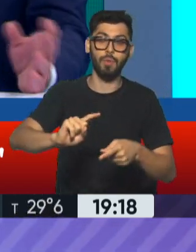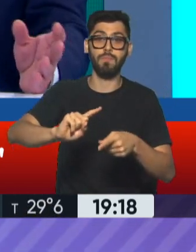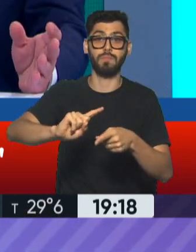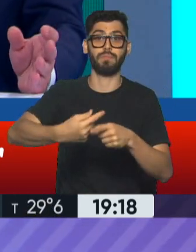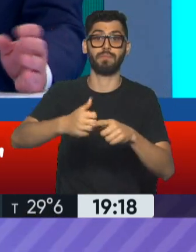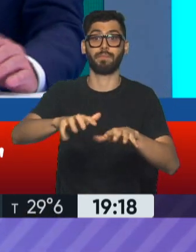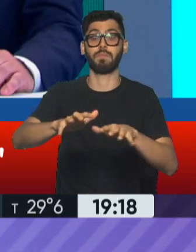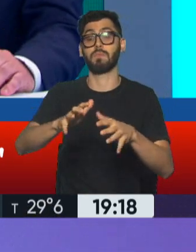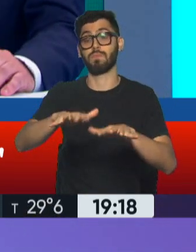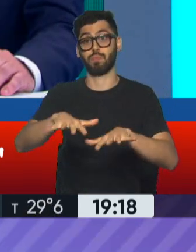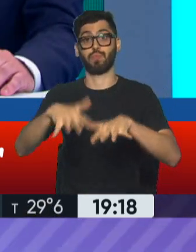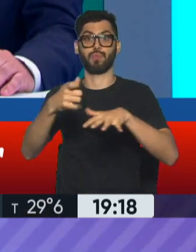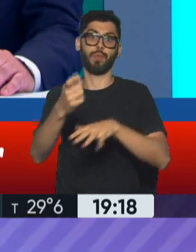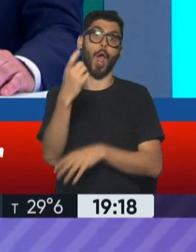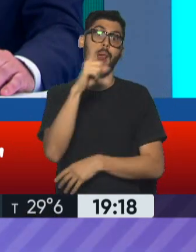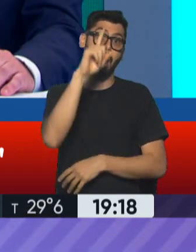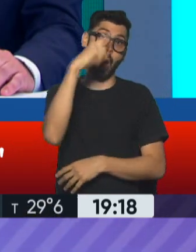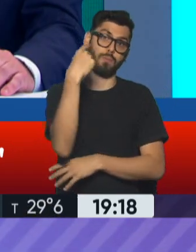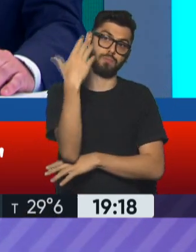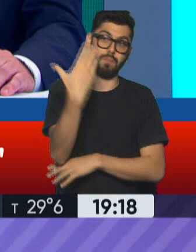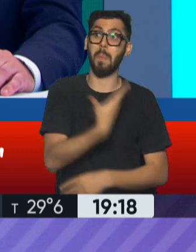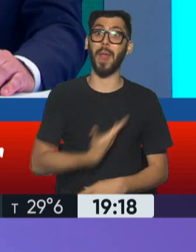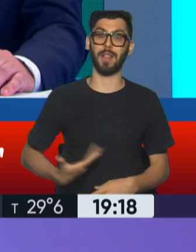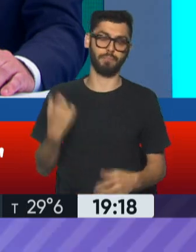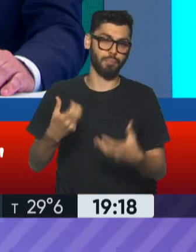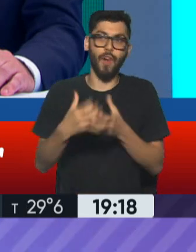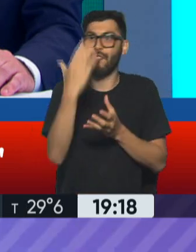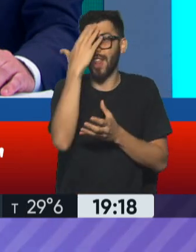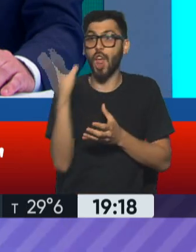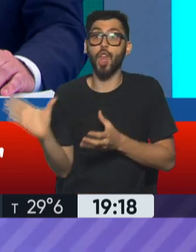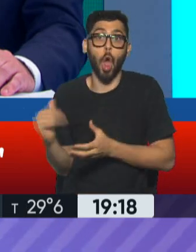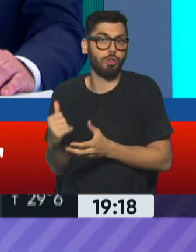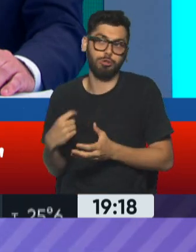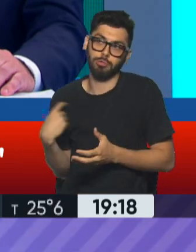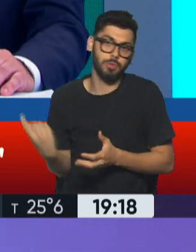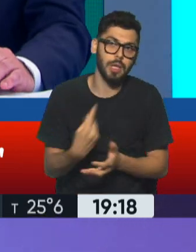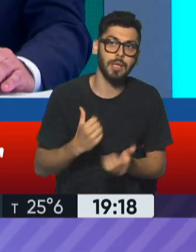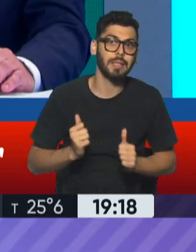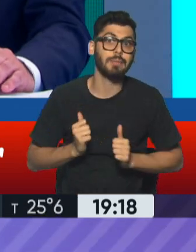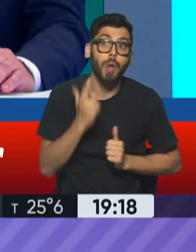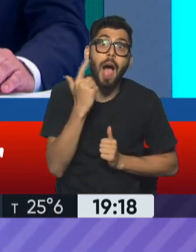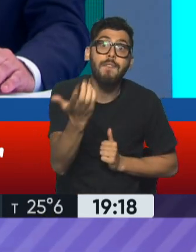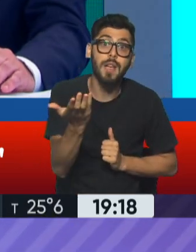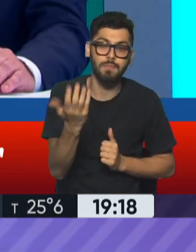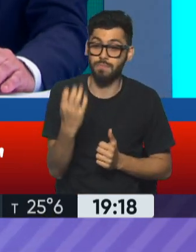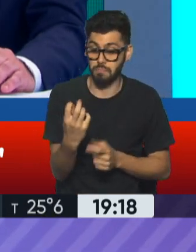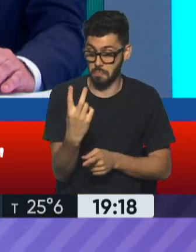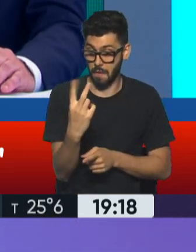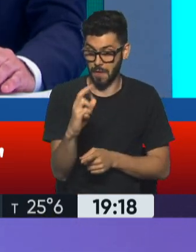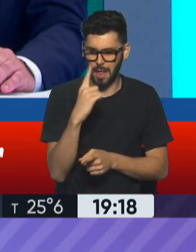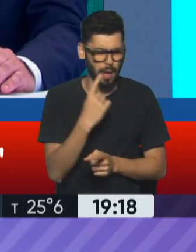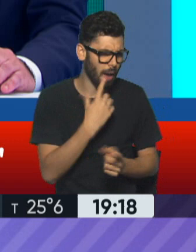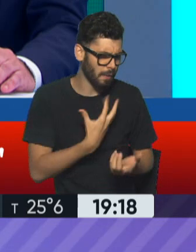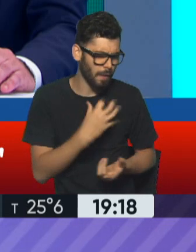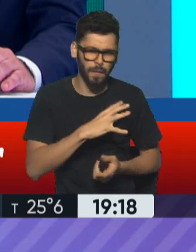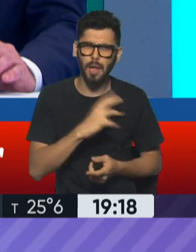solo por, lógicamente, el discurso del presidente, que lo esperaba todo el Frente de Todos en el marco de la campaña, menos de 20 días, ayudamos a contar los días,